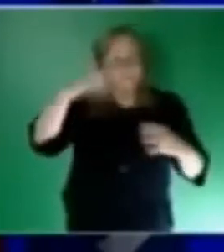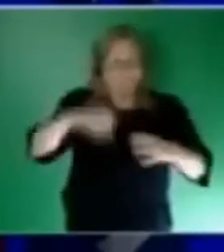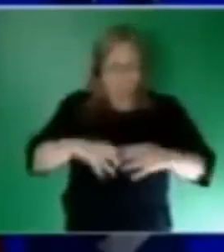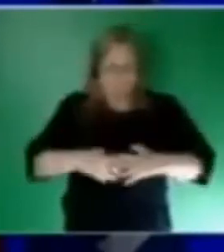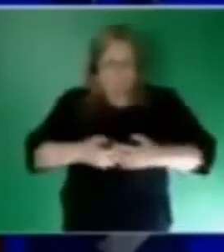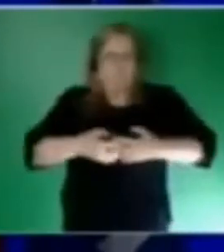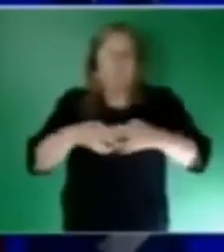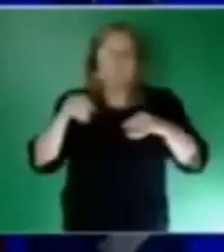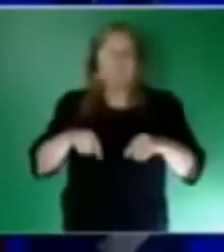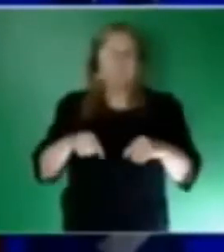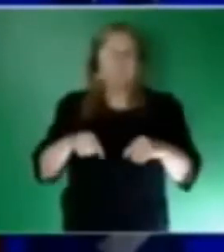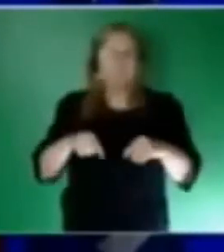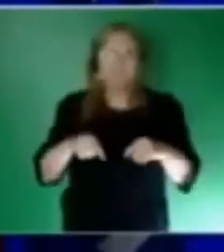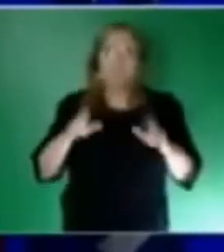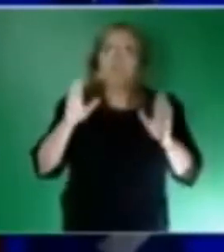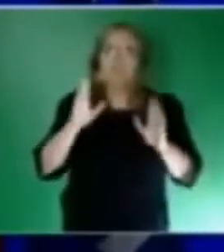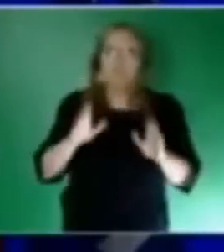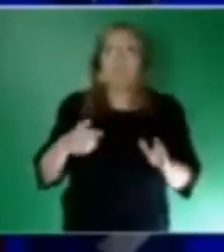música